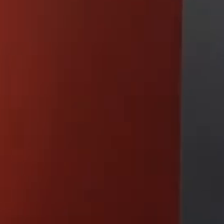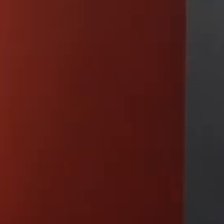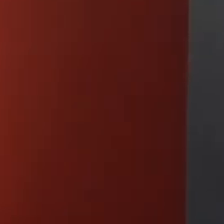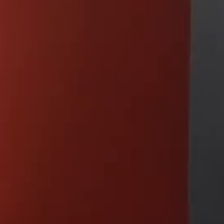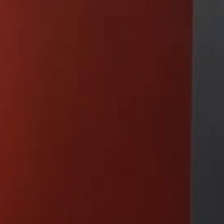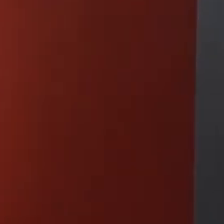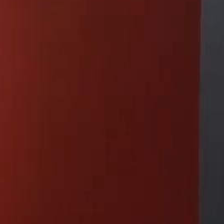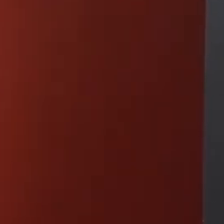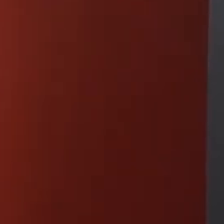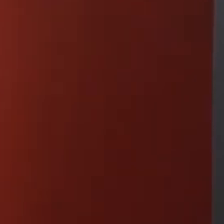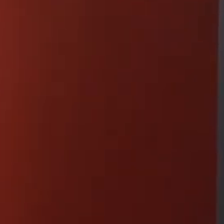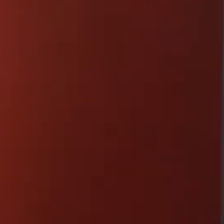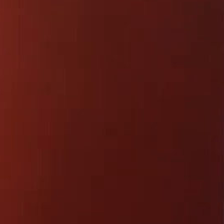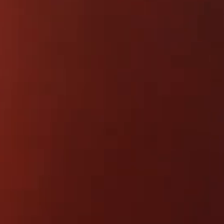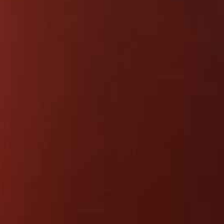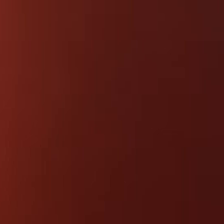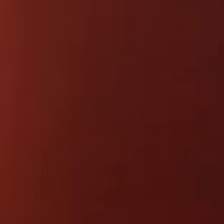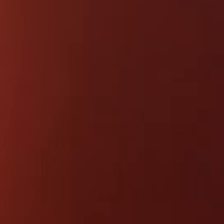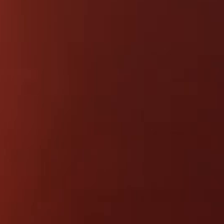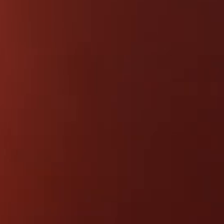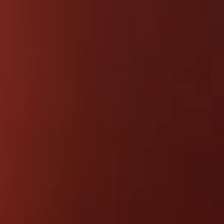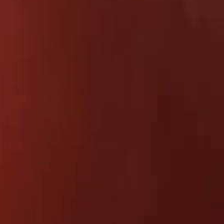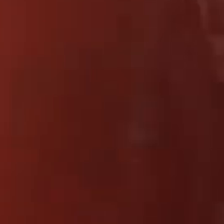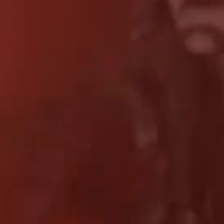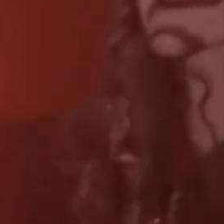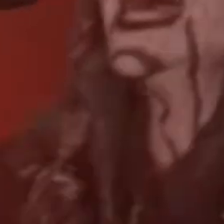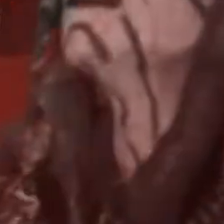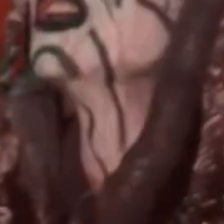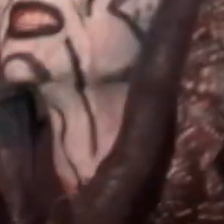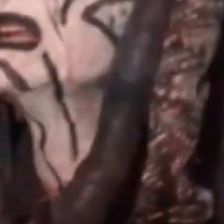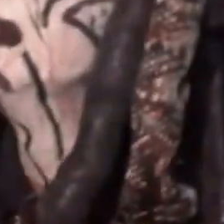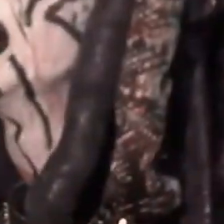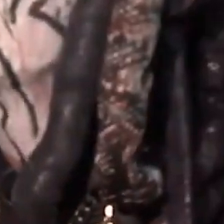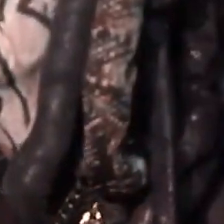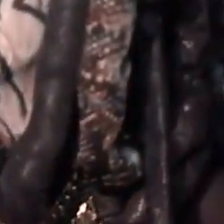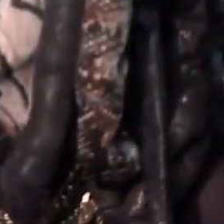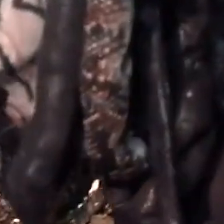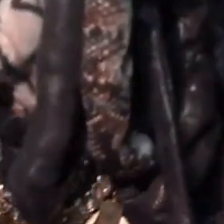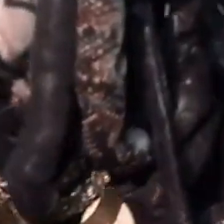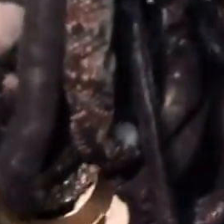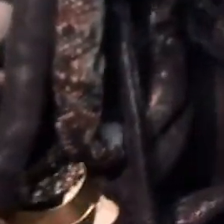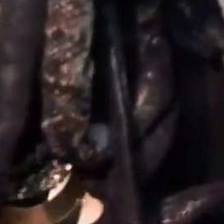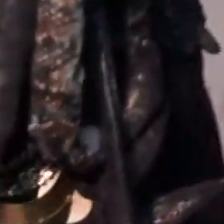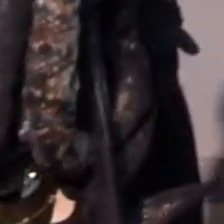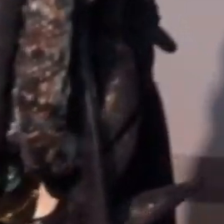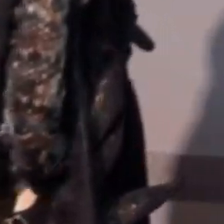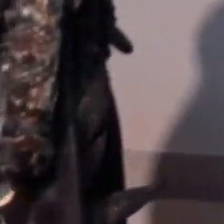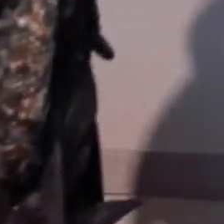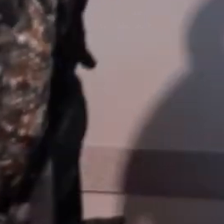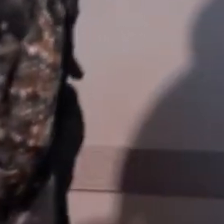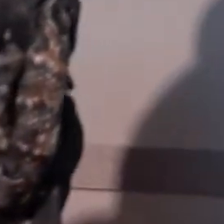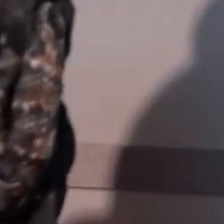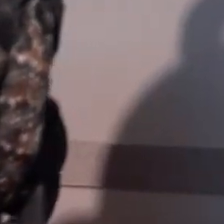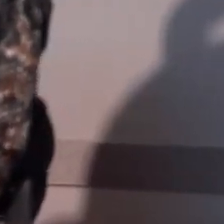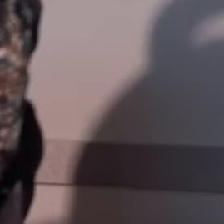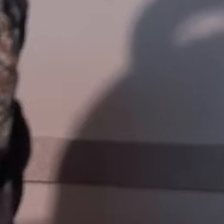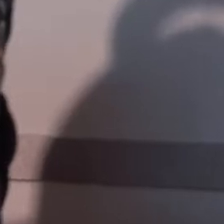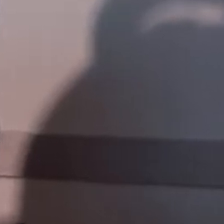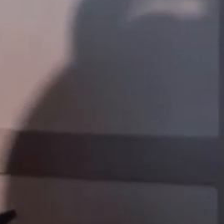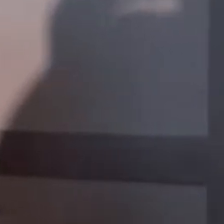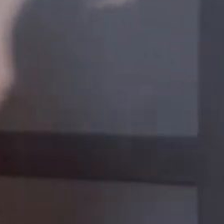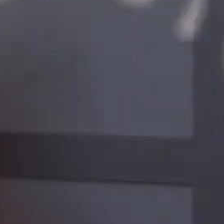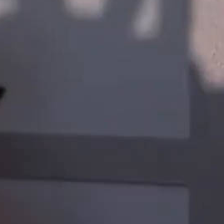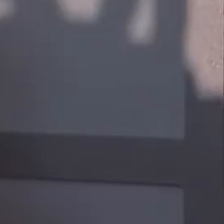Dos cabezas de serpiente que eran como brazos o tentáculos del bloque se juntaban en la parte